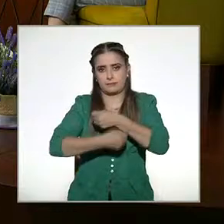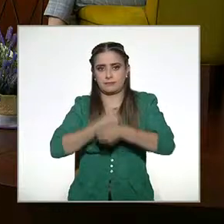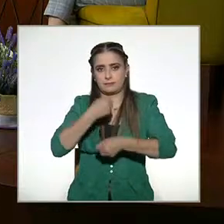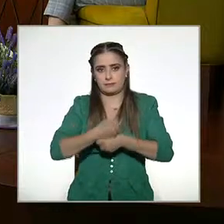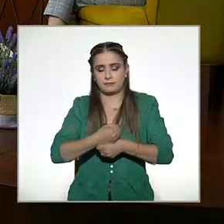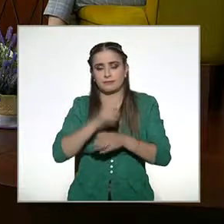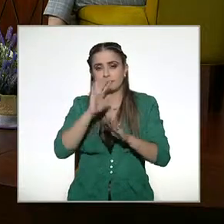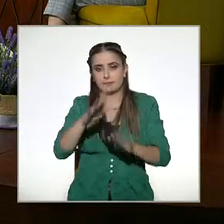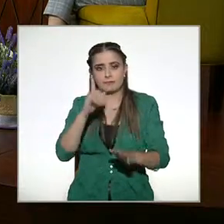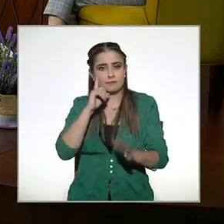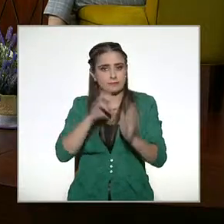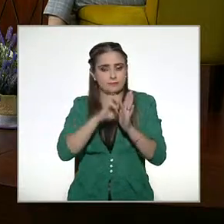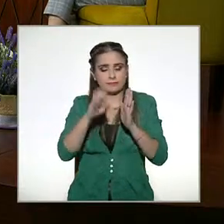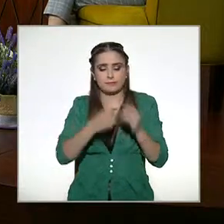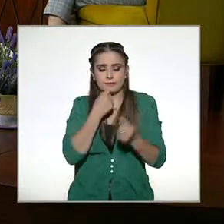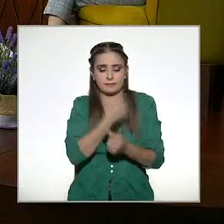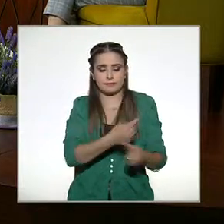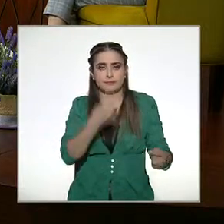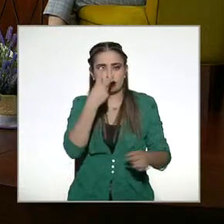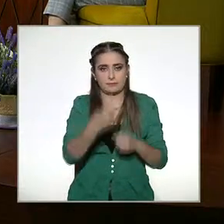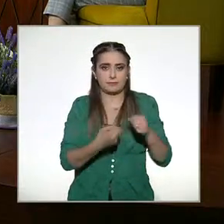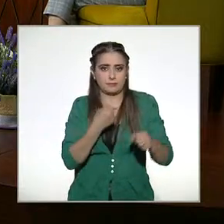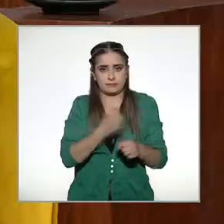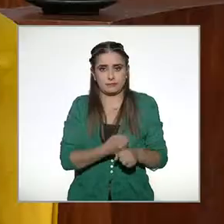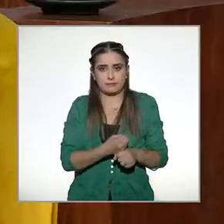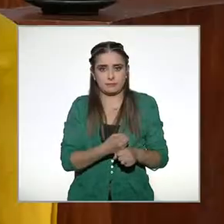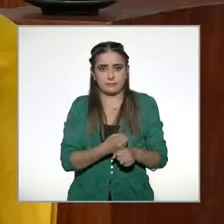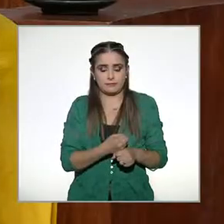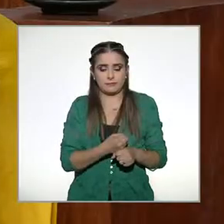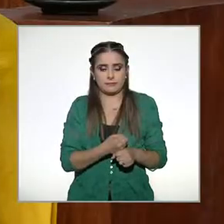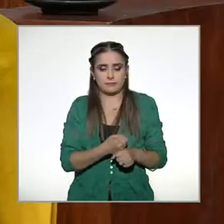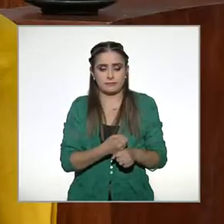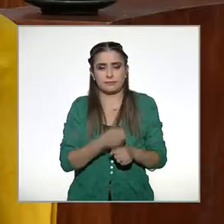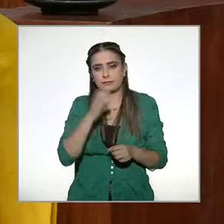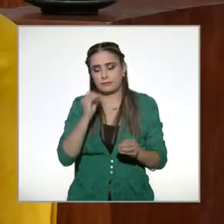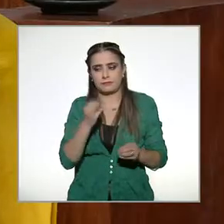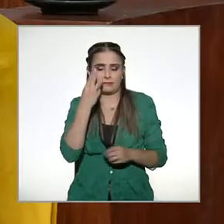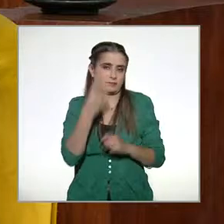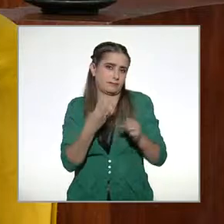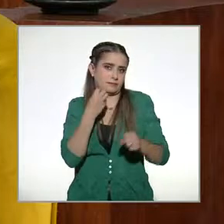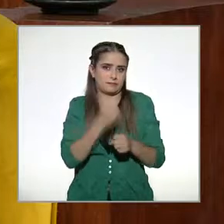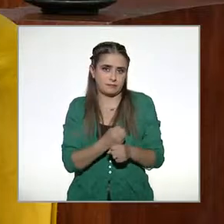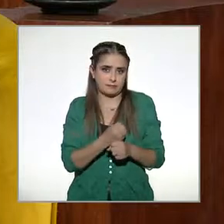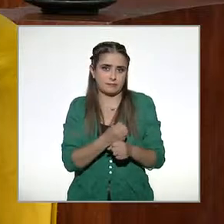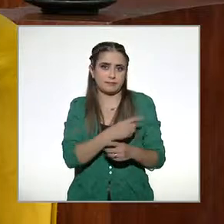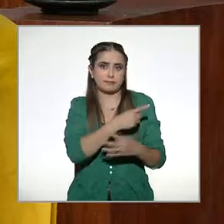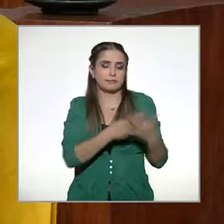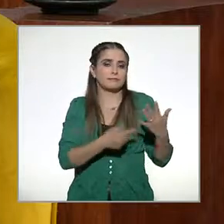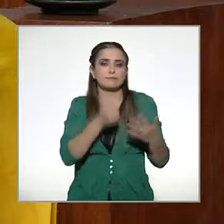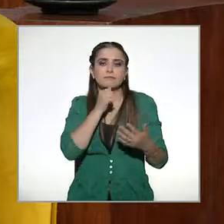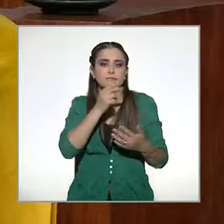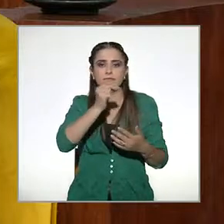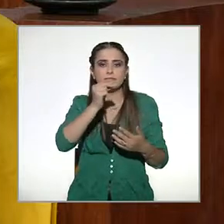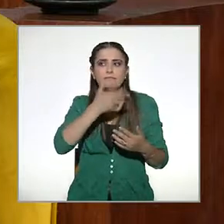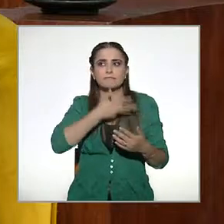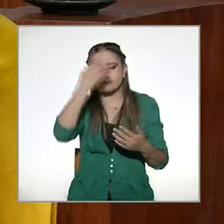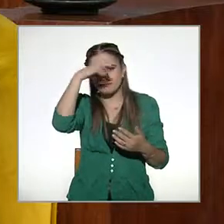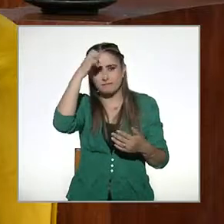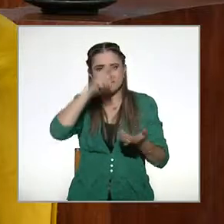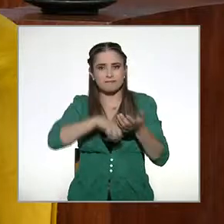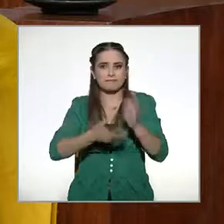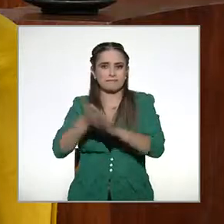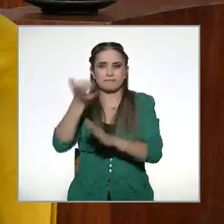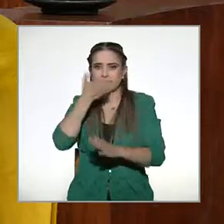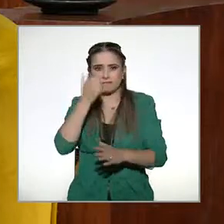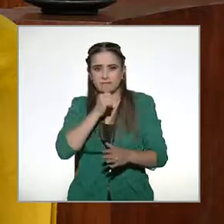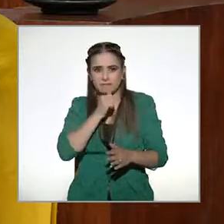ejemplo niños como de dos años por ejemplo este o tres que todavía no tenían esa experiencia de ir a la escuela a